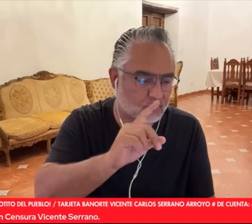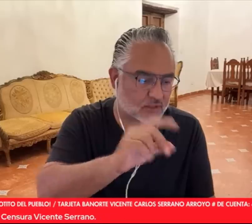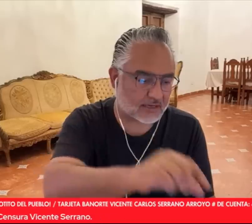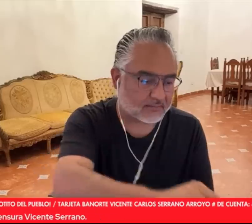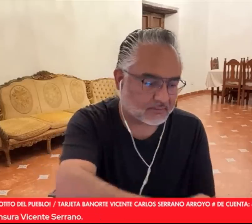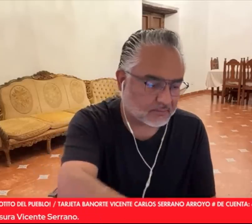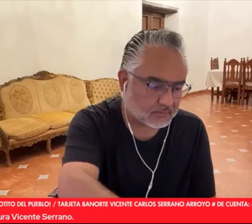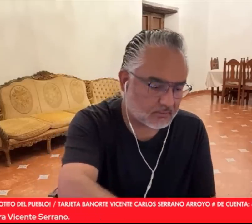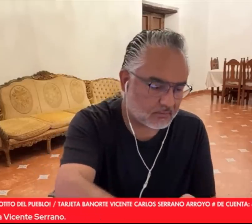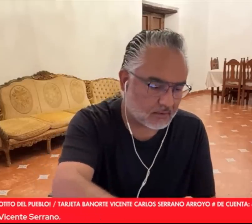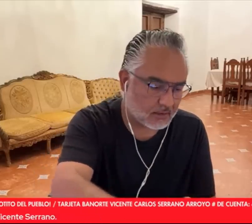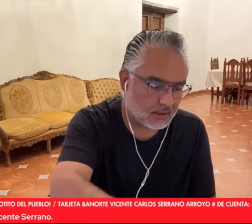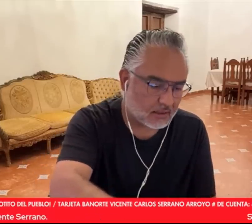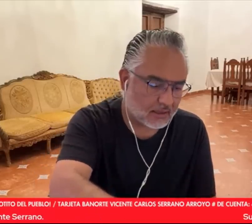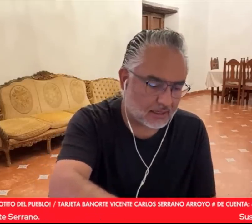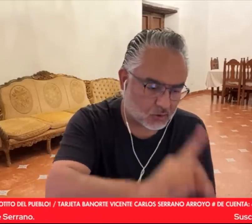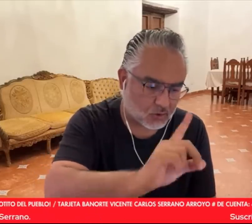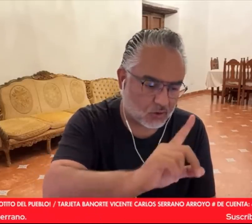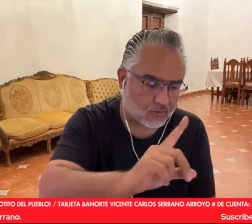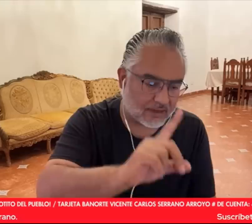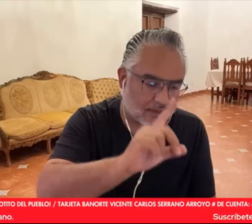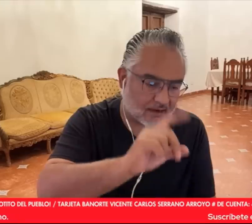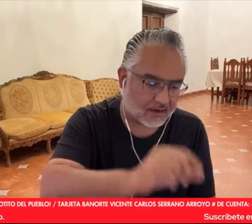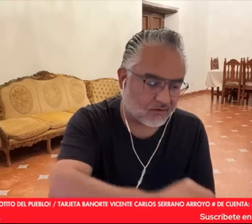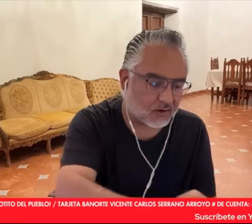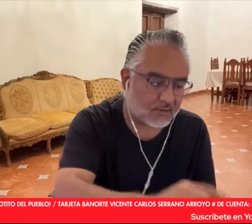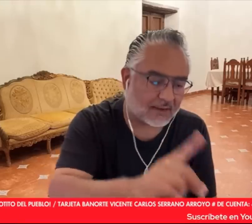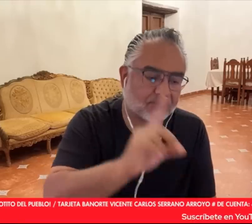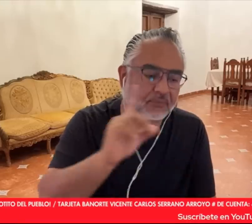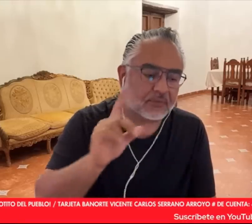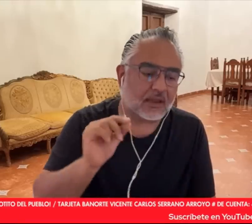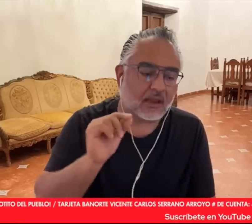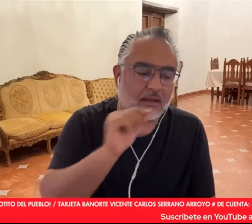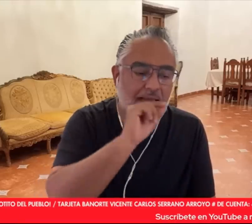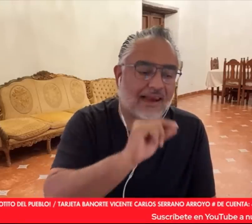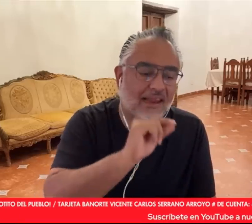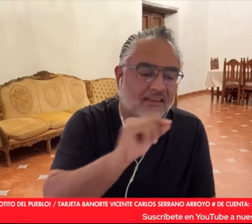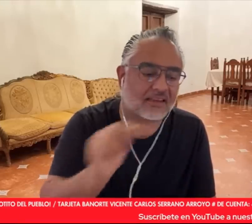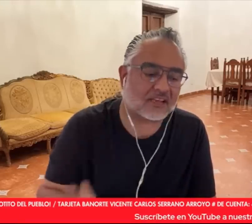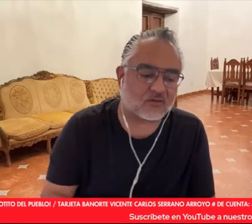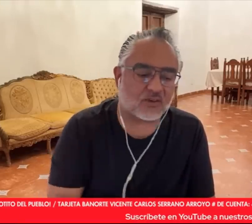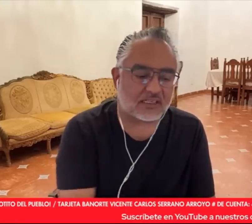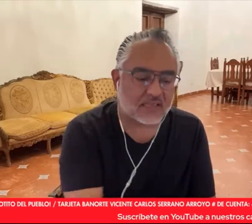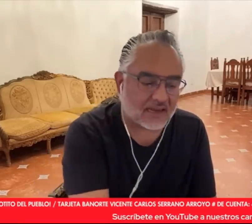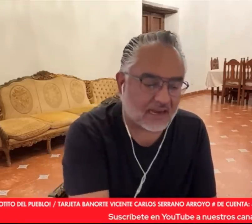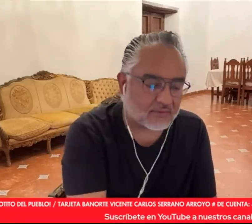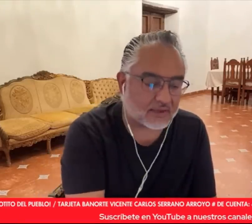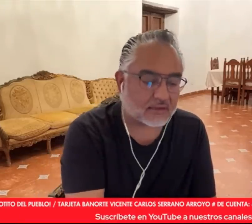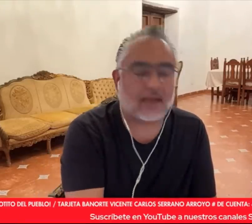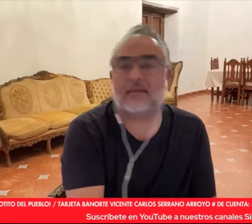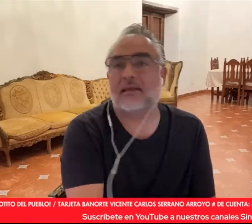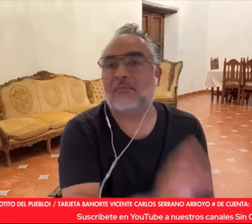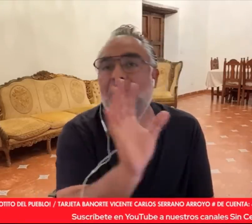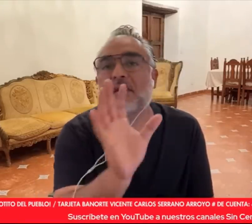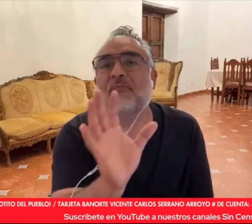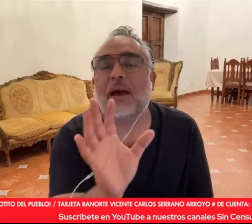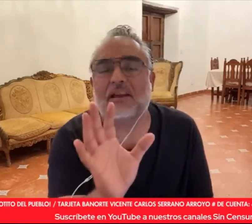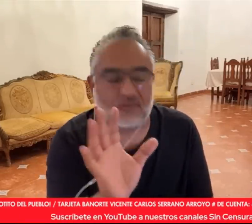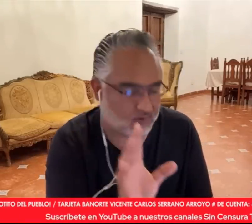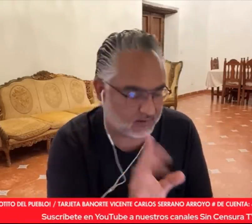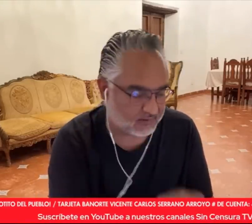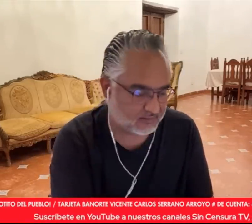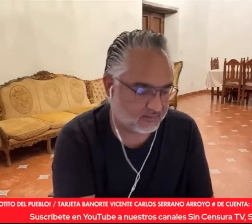Enrique Krause en su columna del Reforma, La lenta asfixia de la libertad. El